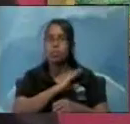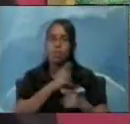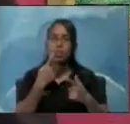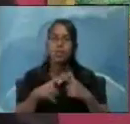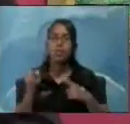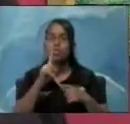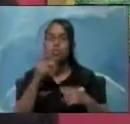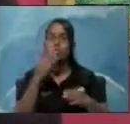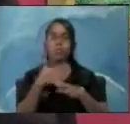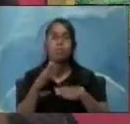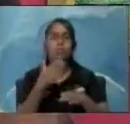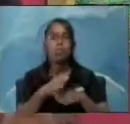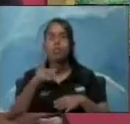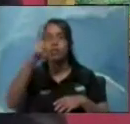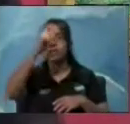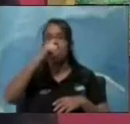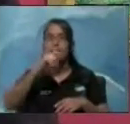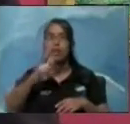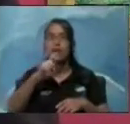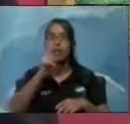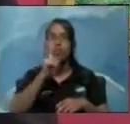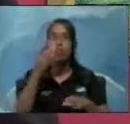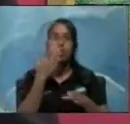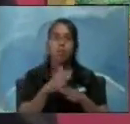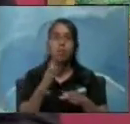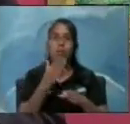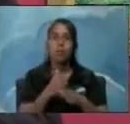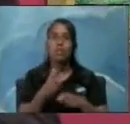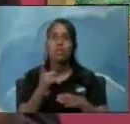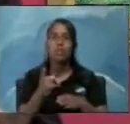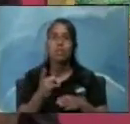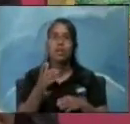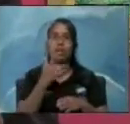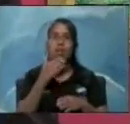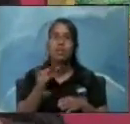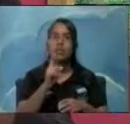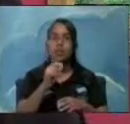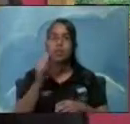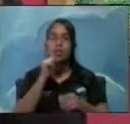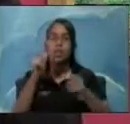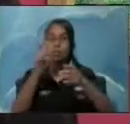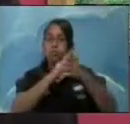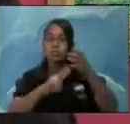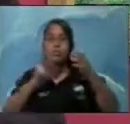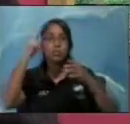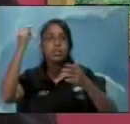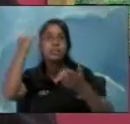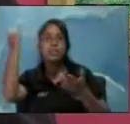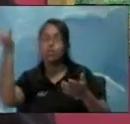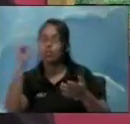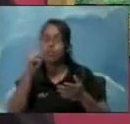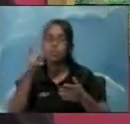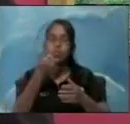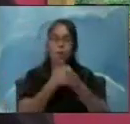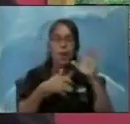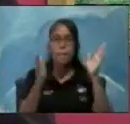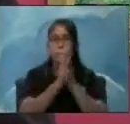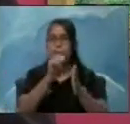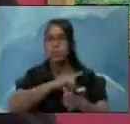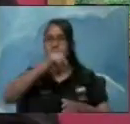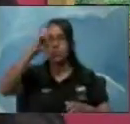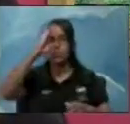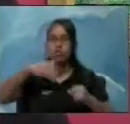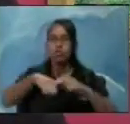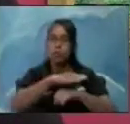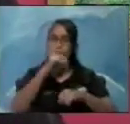importa la edad no importa si letrado o no es letrado cuando el espíritu de Dios cae sobre la persona